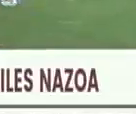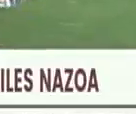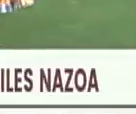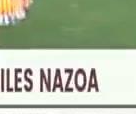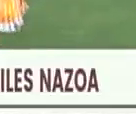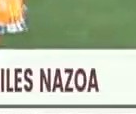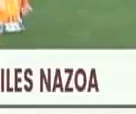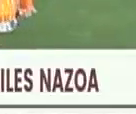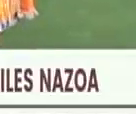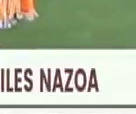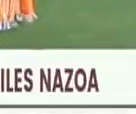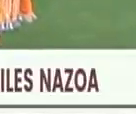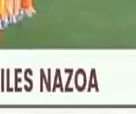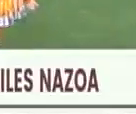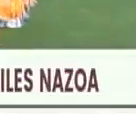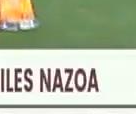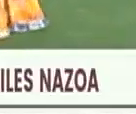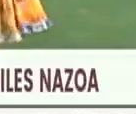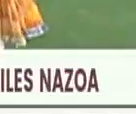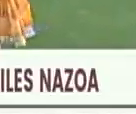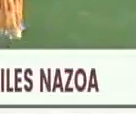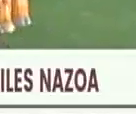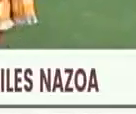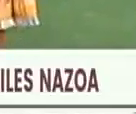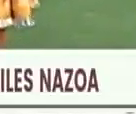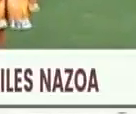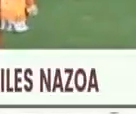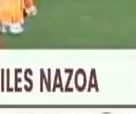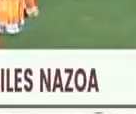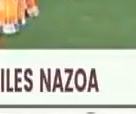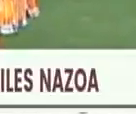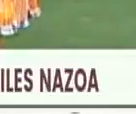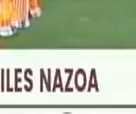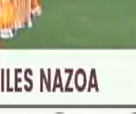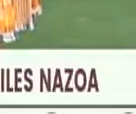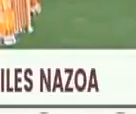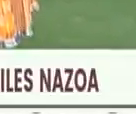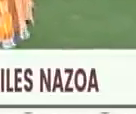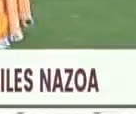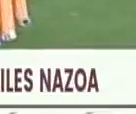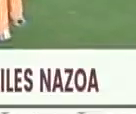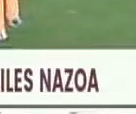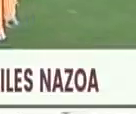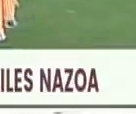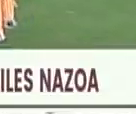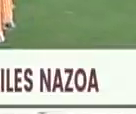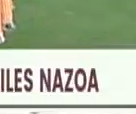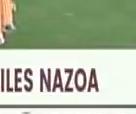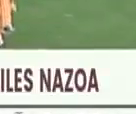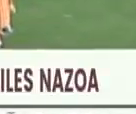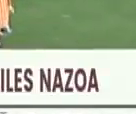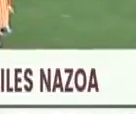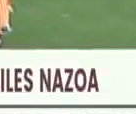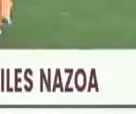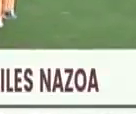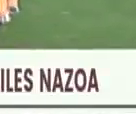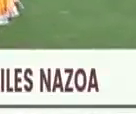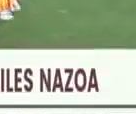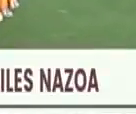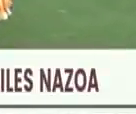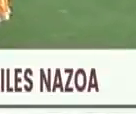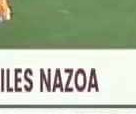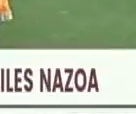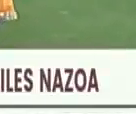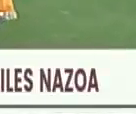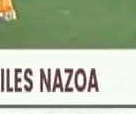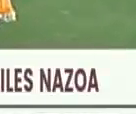un caballo. Ay, con la moneda de oro compró una cesta de flores que le dio al caballo que dibujó en la carreta. Y